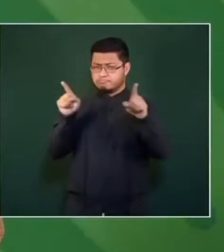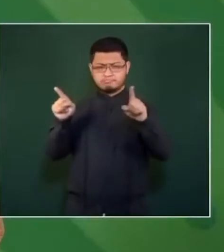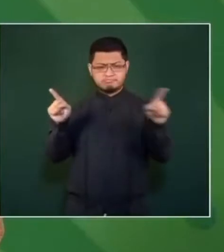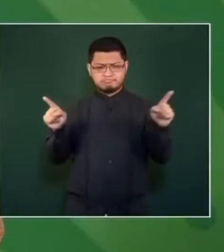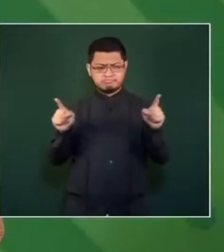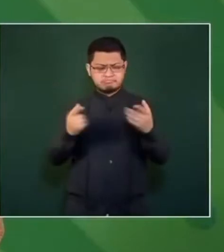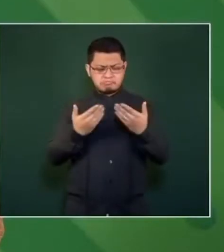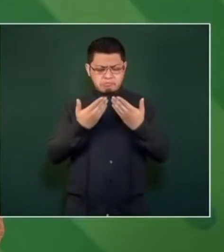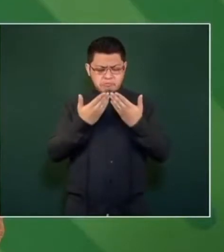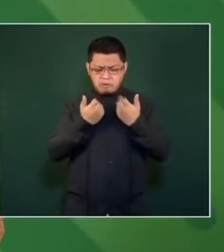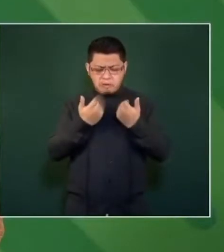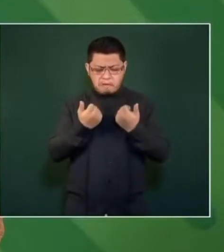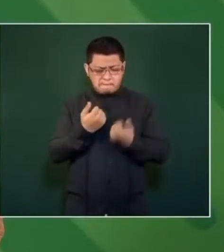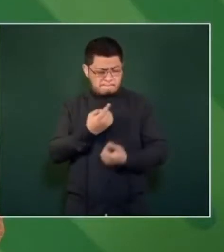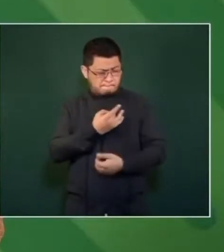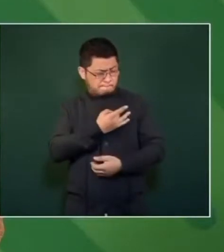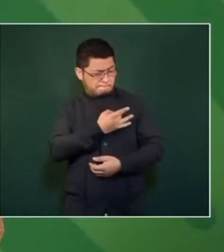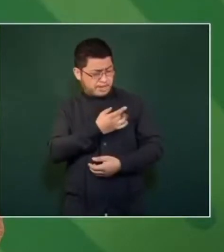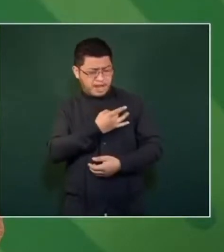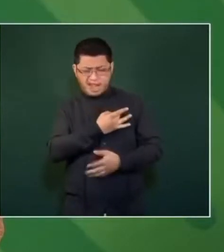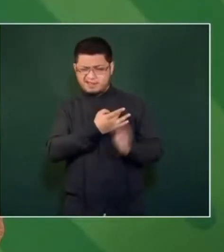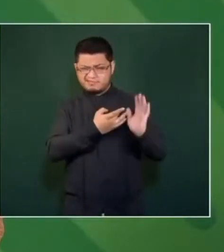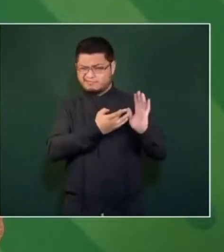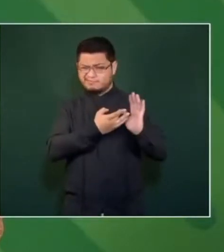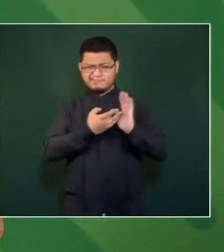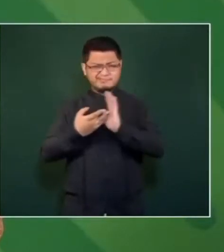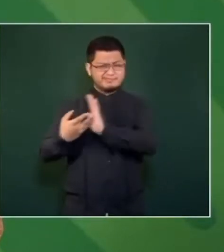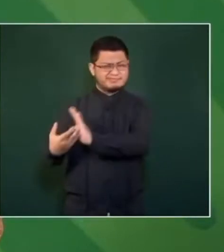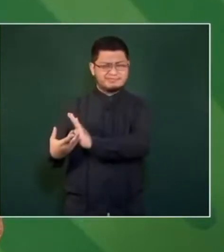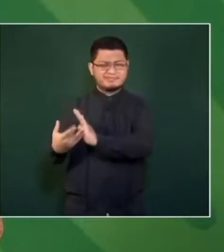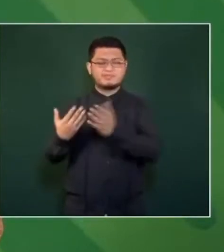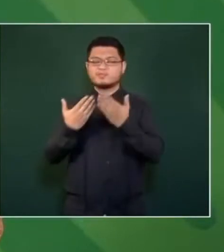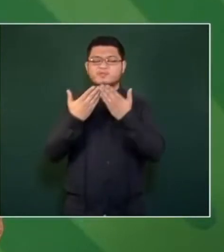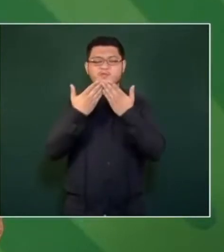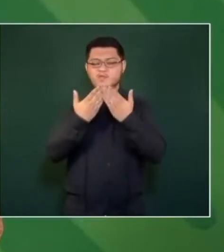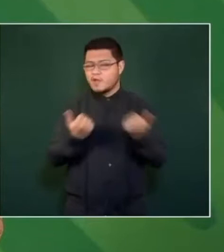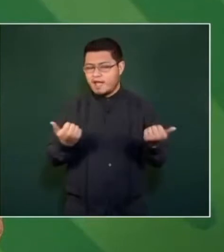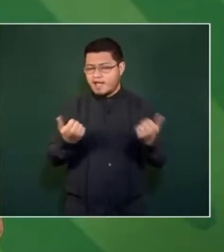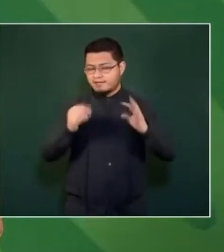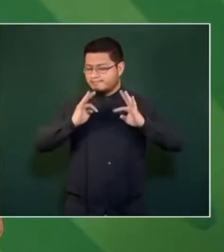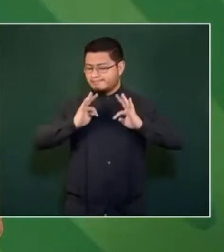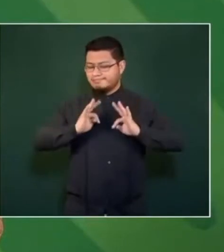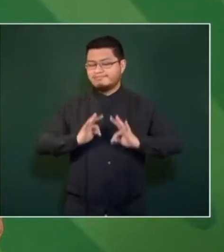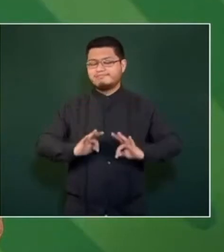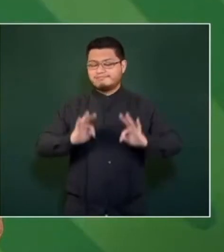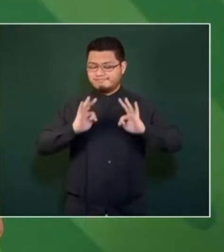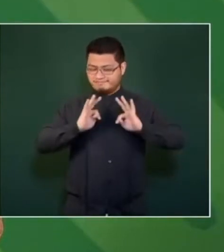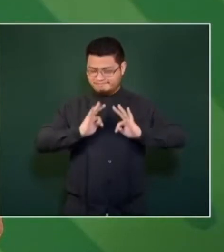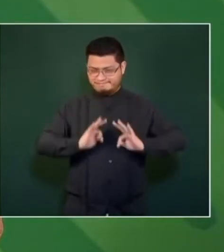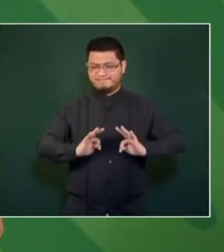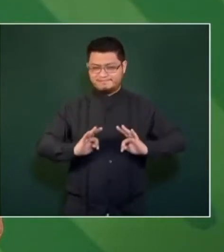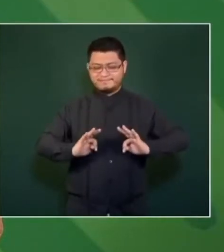temores, con